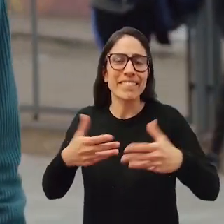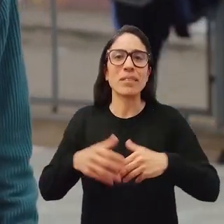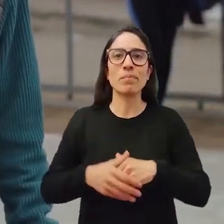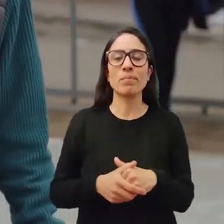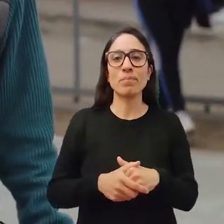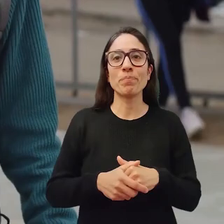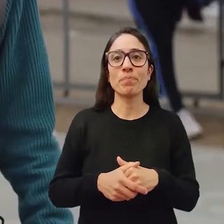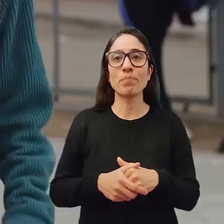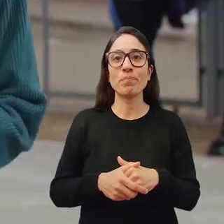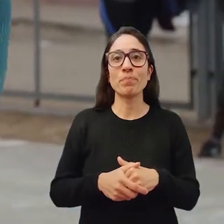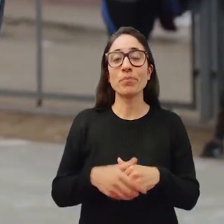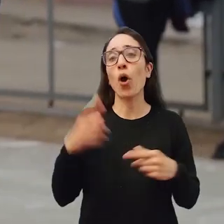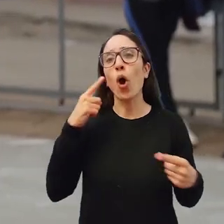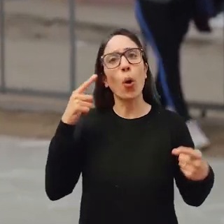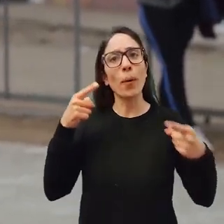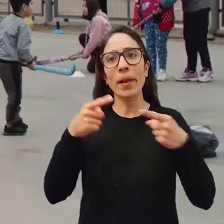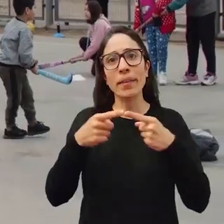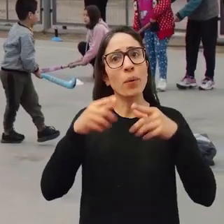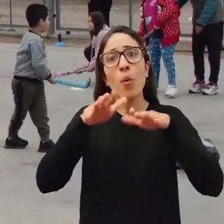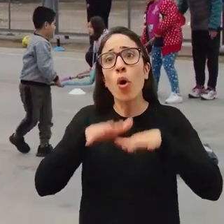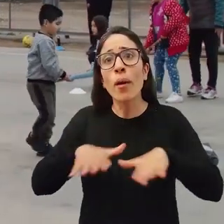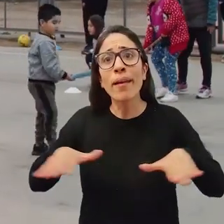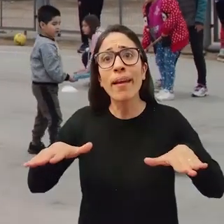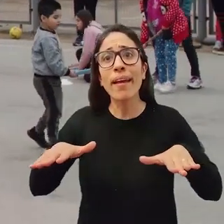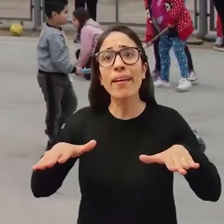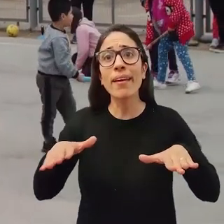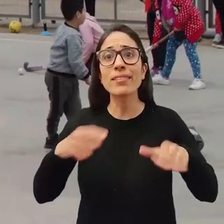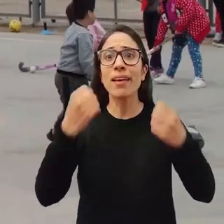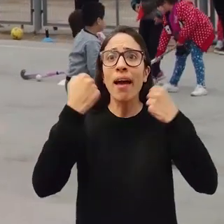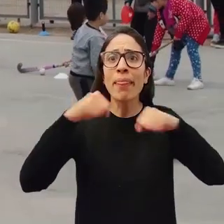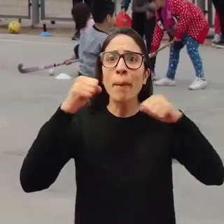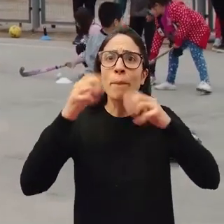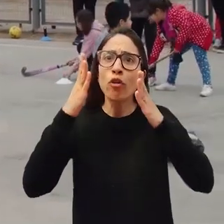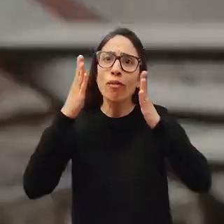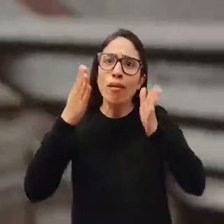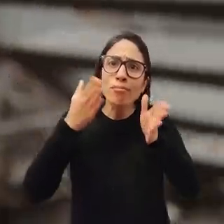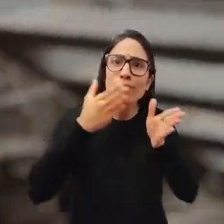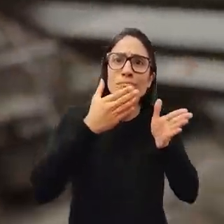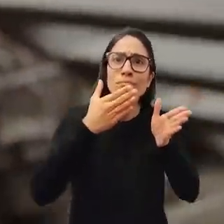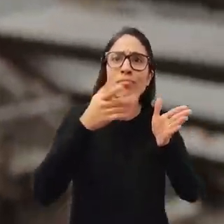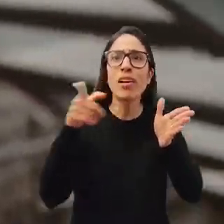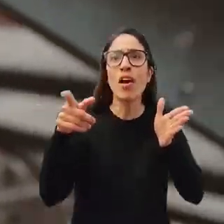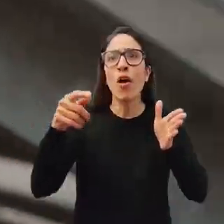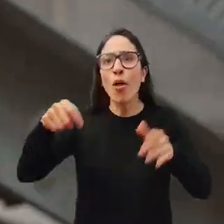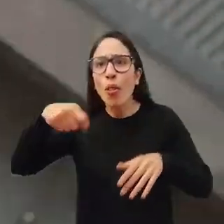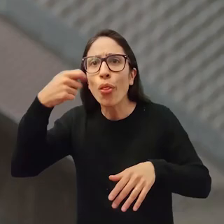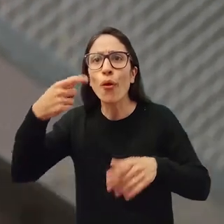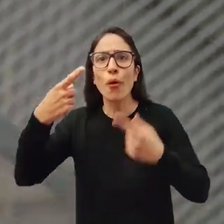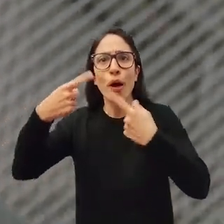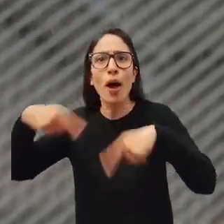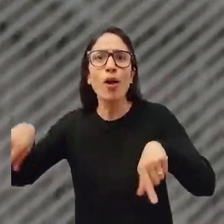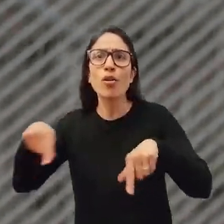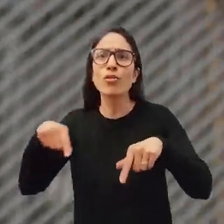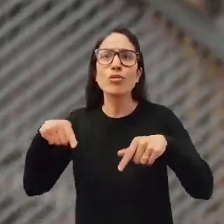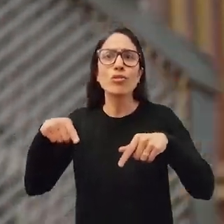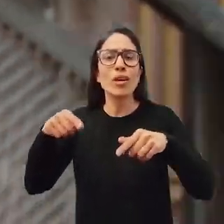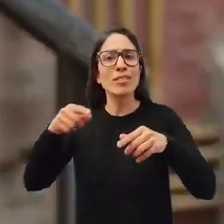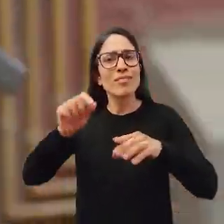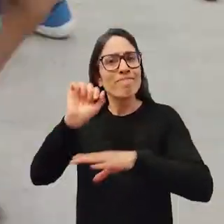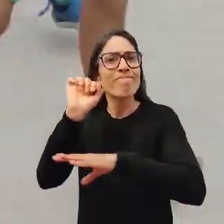salir de las drogas, de lo que sea, de la mala junta. ¿Entendés? Uno que vive acá, yo